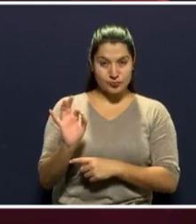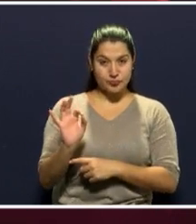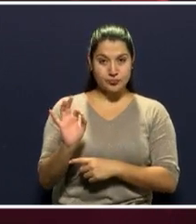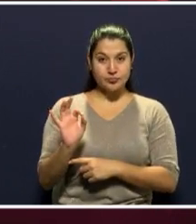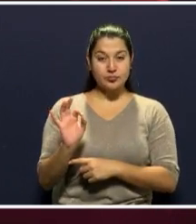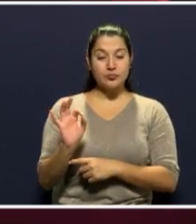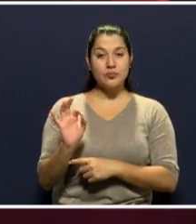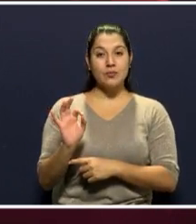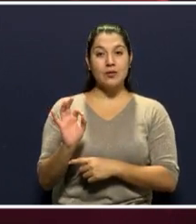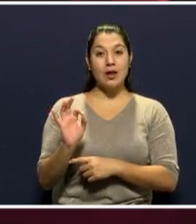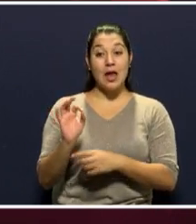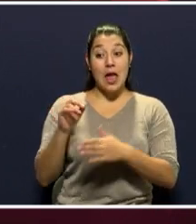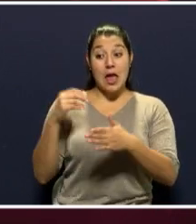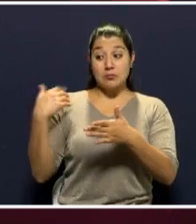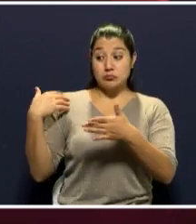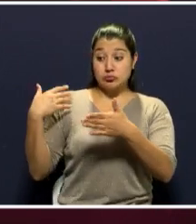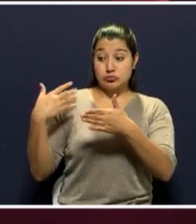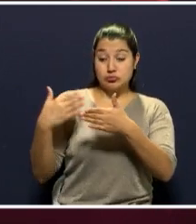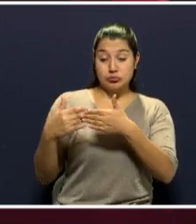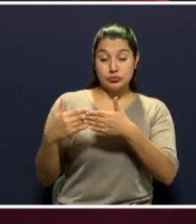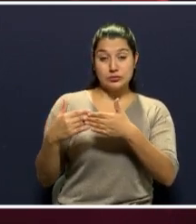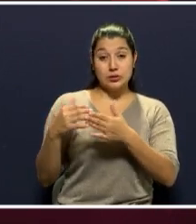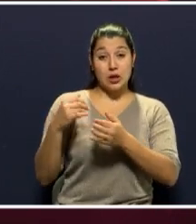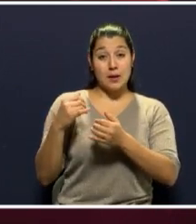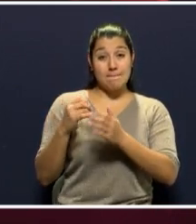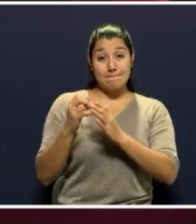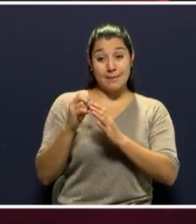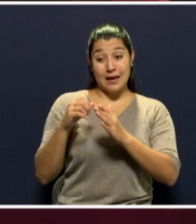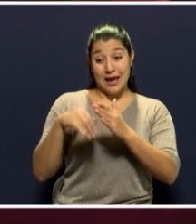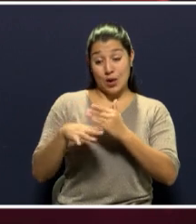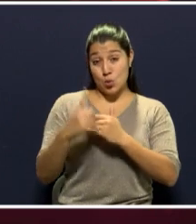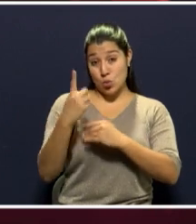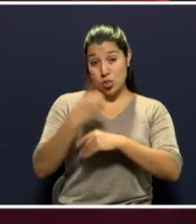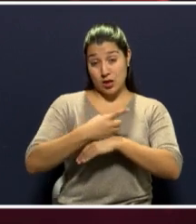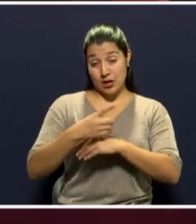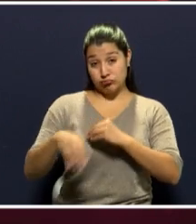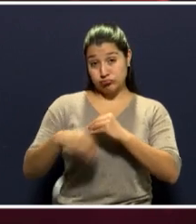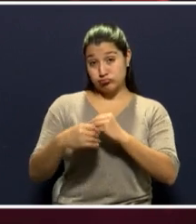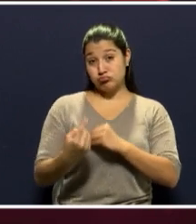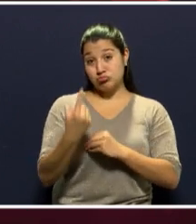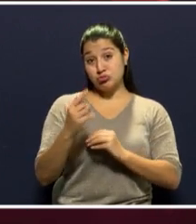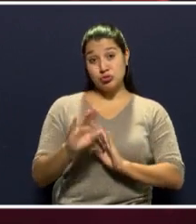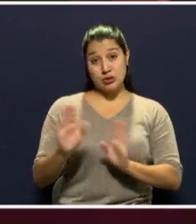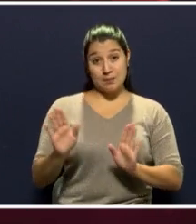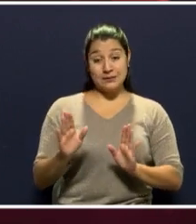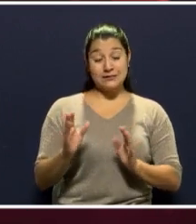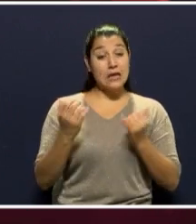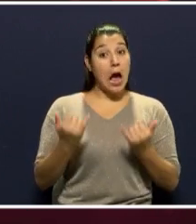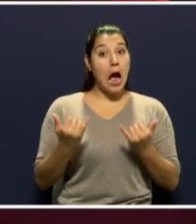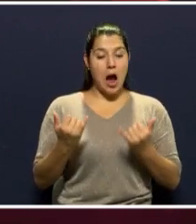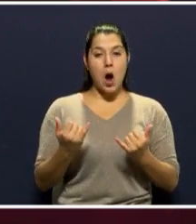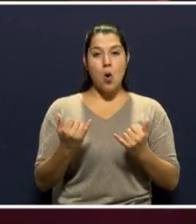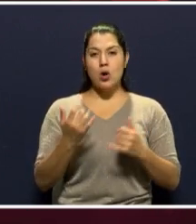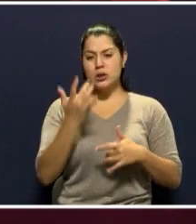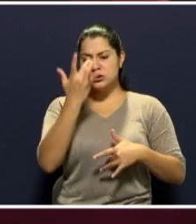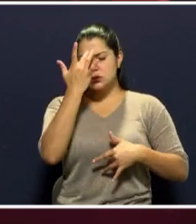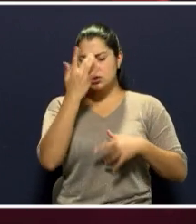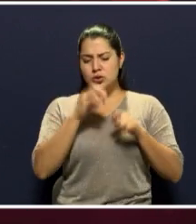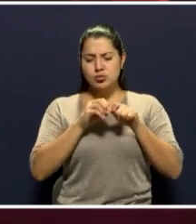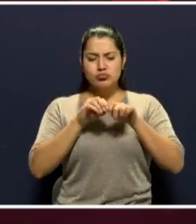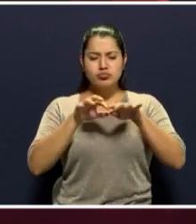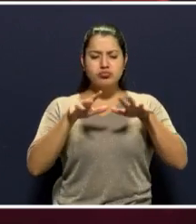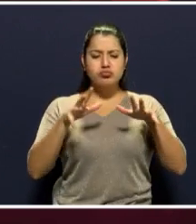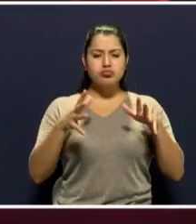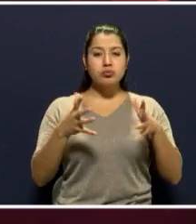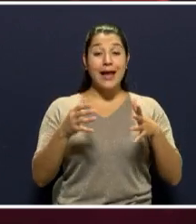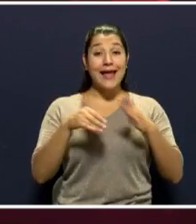preciso decir, en las últimas 24 horas. Afortunadamente, la pandemia en Costa Rica continúa con un